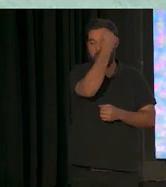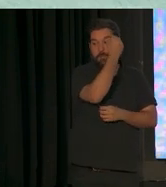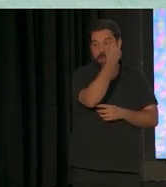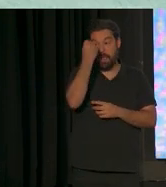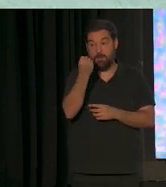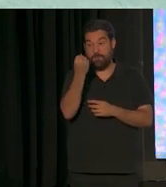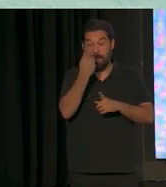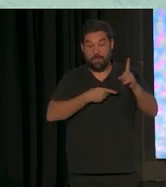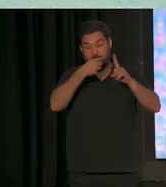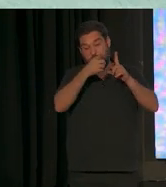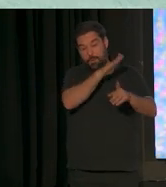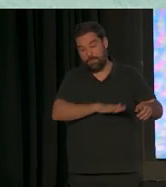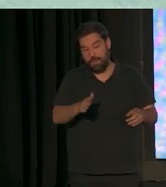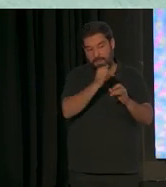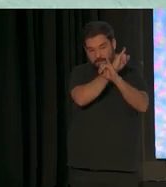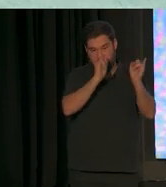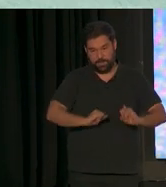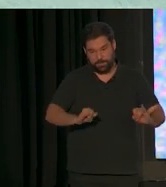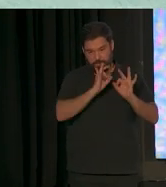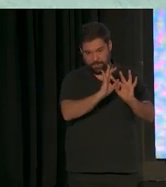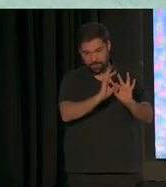infancia feliz.